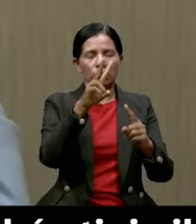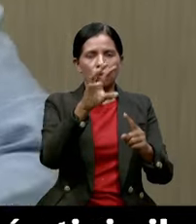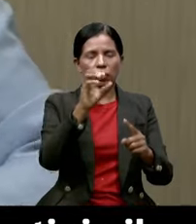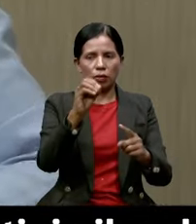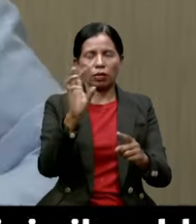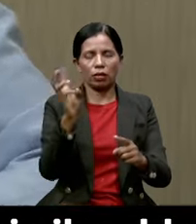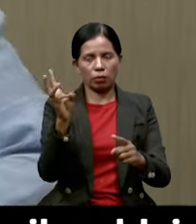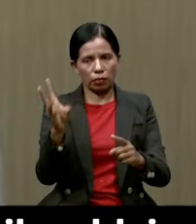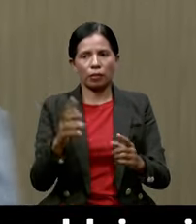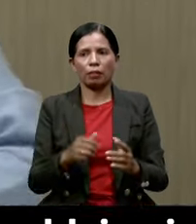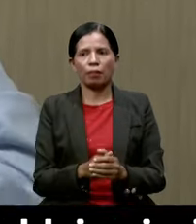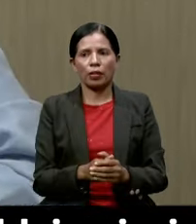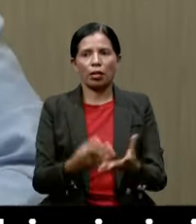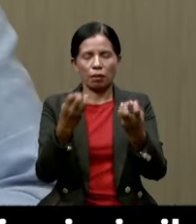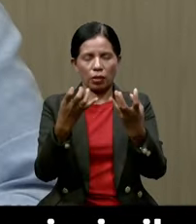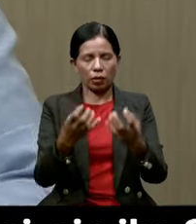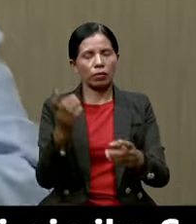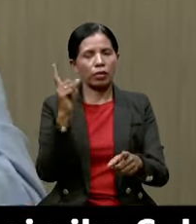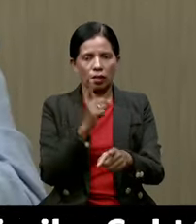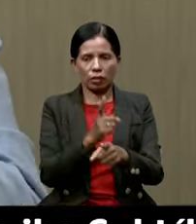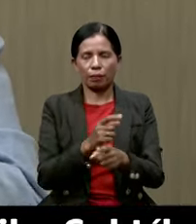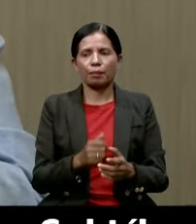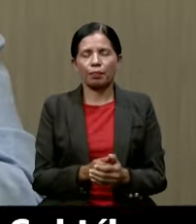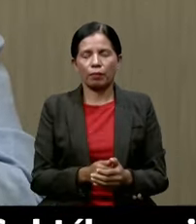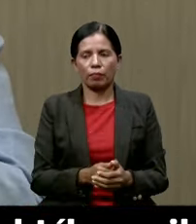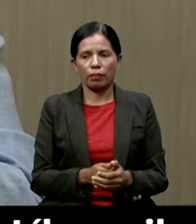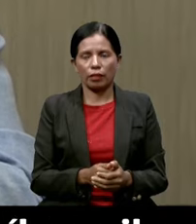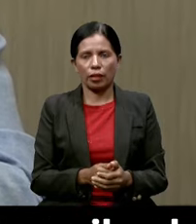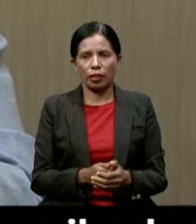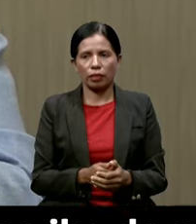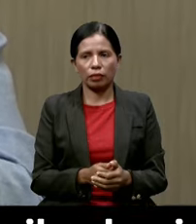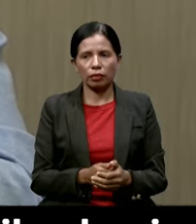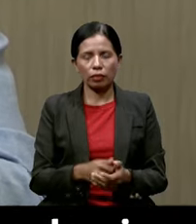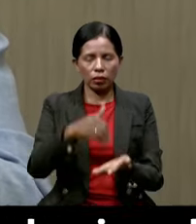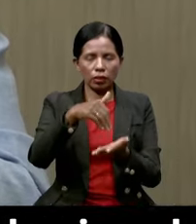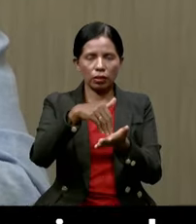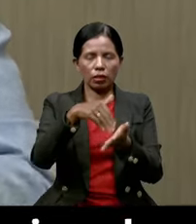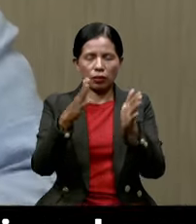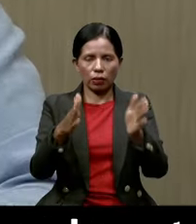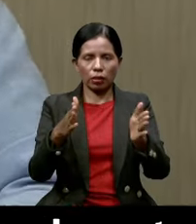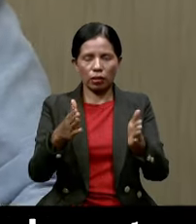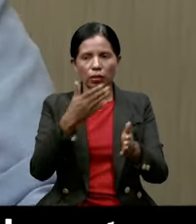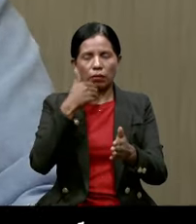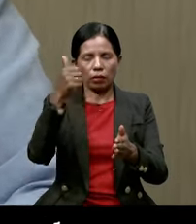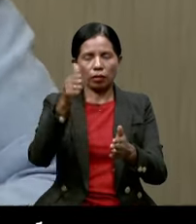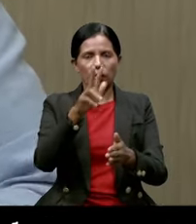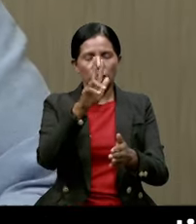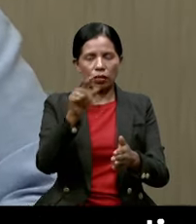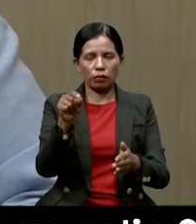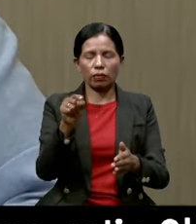2,70 ne maka me para kliu ene ida ne be dia ka muito bom ne 3,0